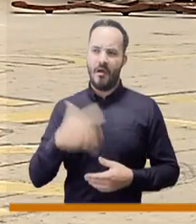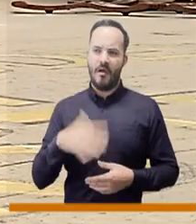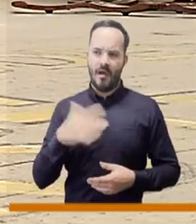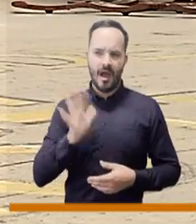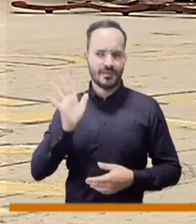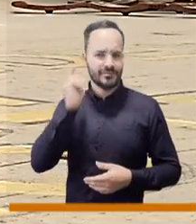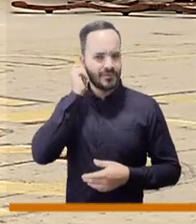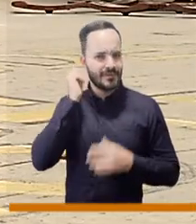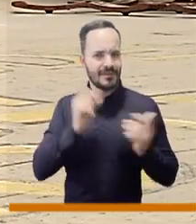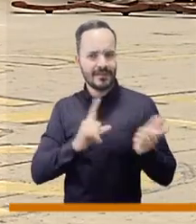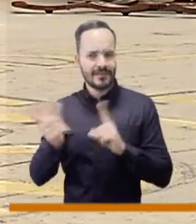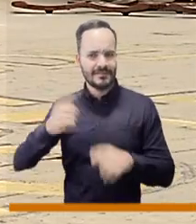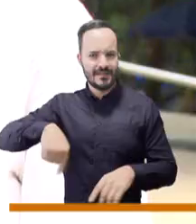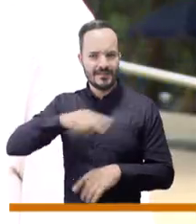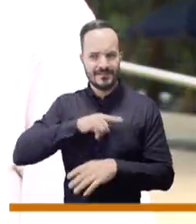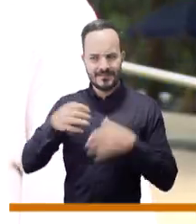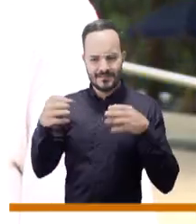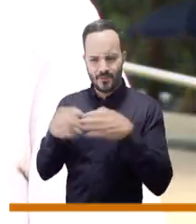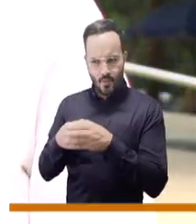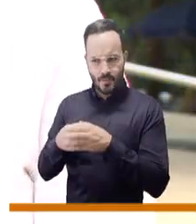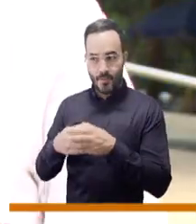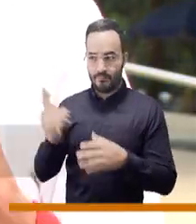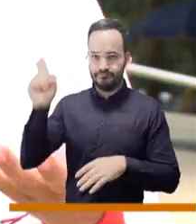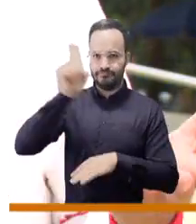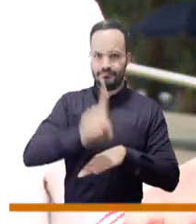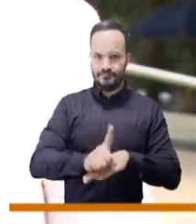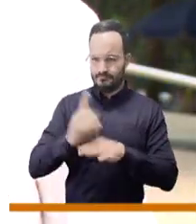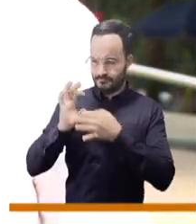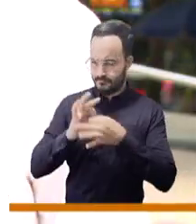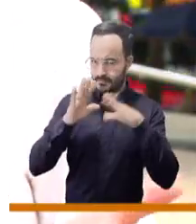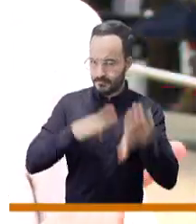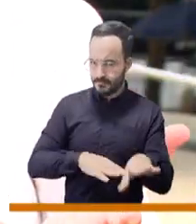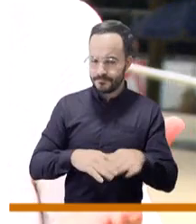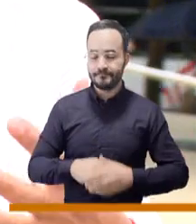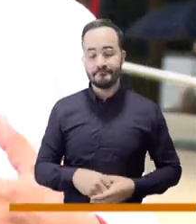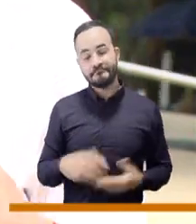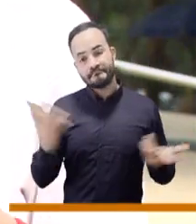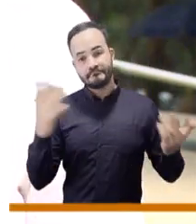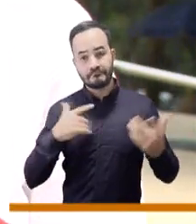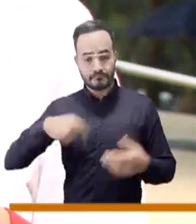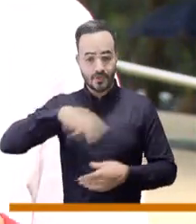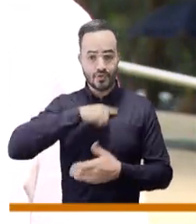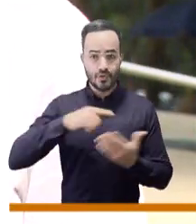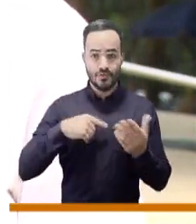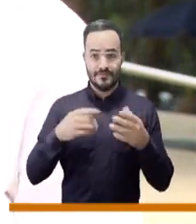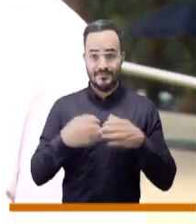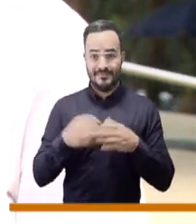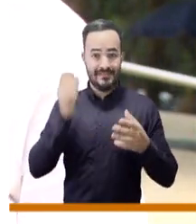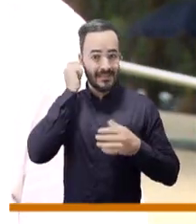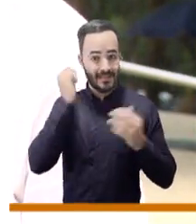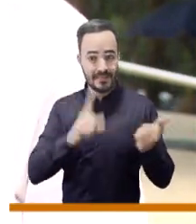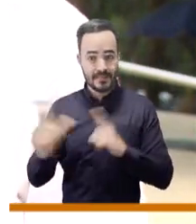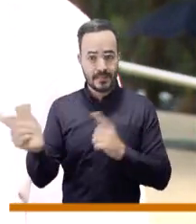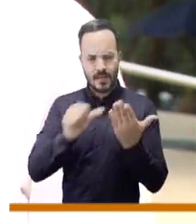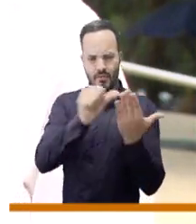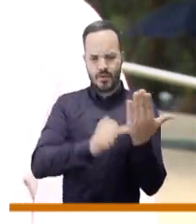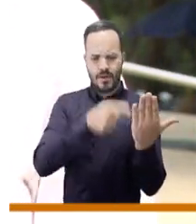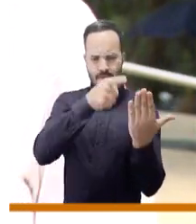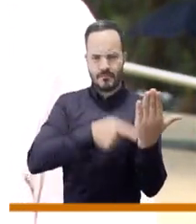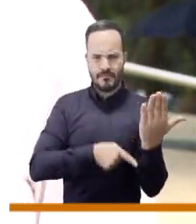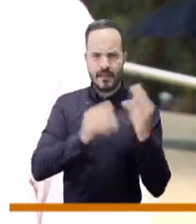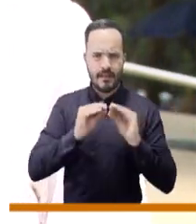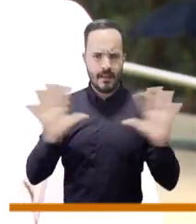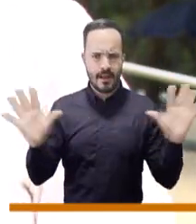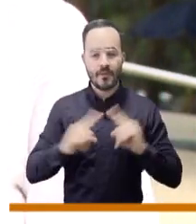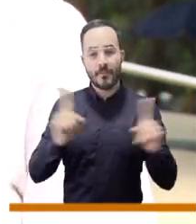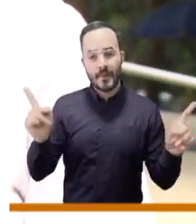Estamos Listas en el Consejo de Medellín? Estamos Listas tiene una agenda muy clara. Sin embargo, cada persona que hacemos parte del movimiento,